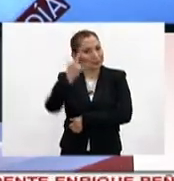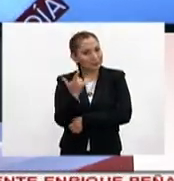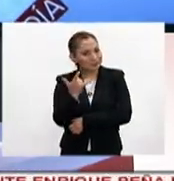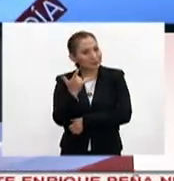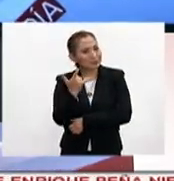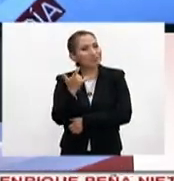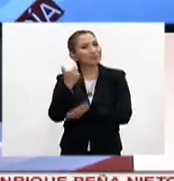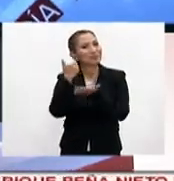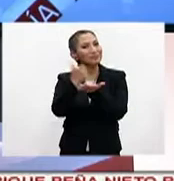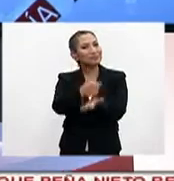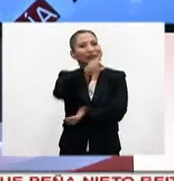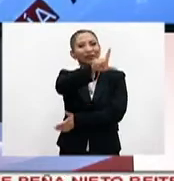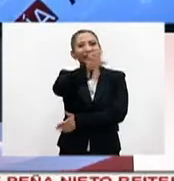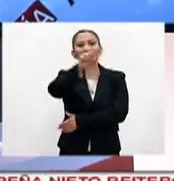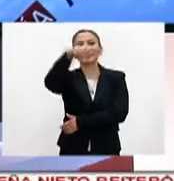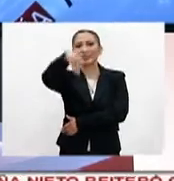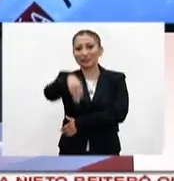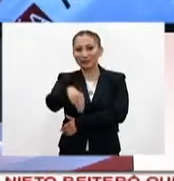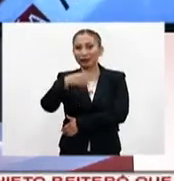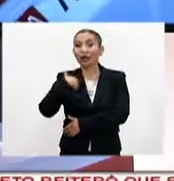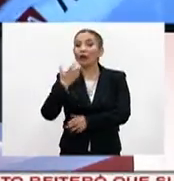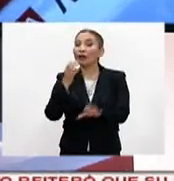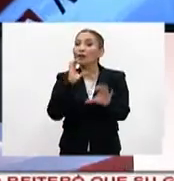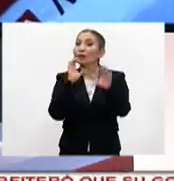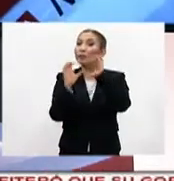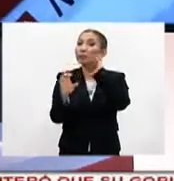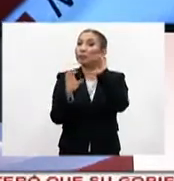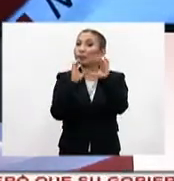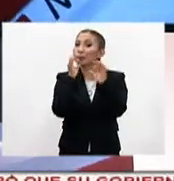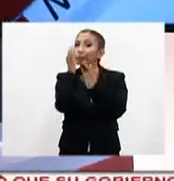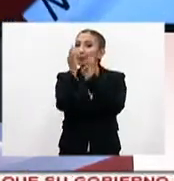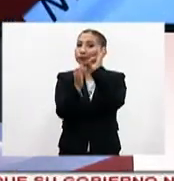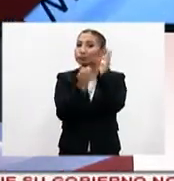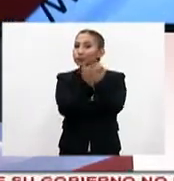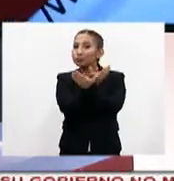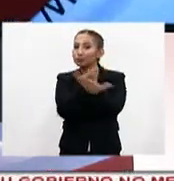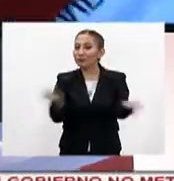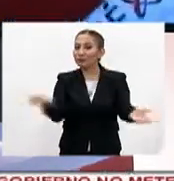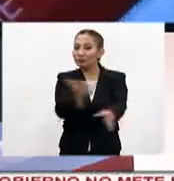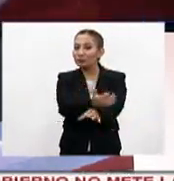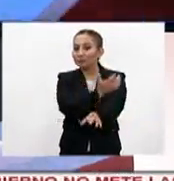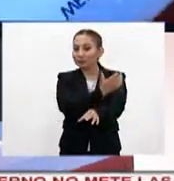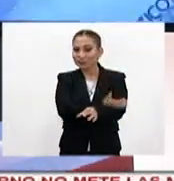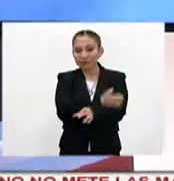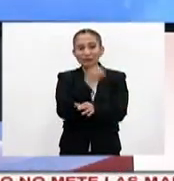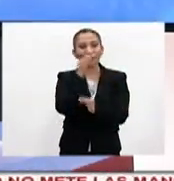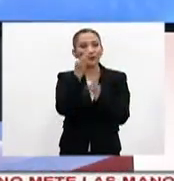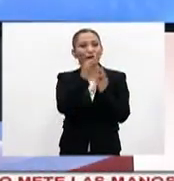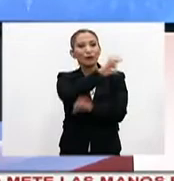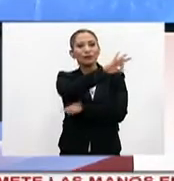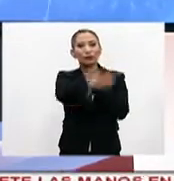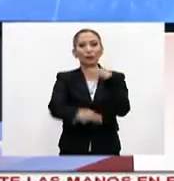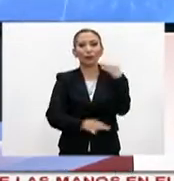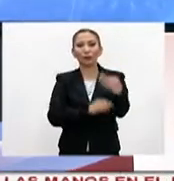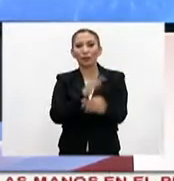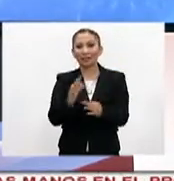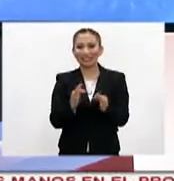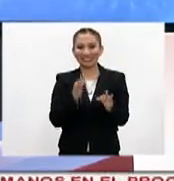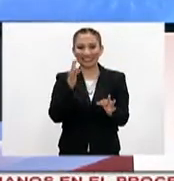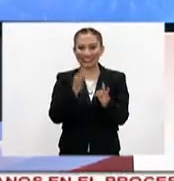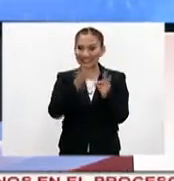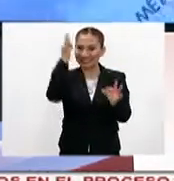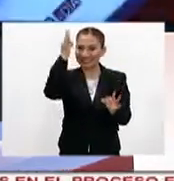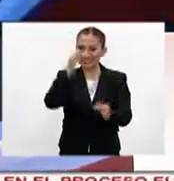Yebra, quien se encuentra en la lengua de señas mexicana, nos permite informarle también a ustedes. Acompáñenos, este es su informativo, le tenemos la